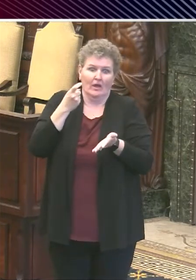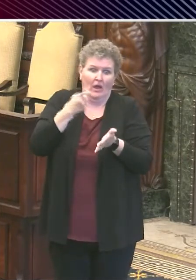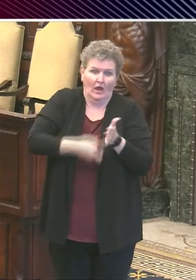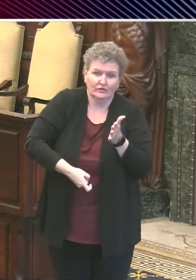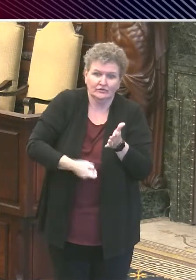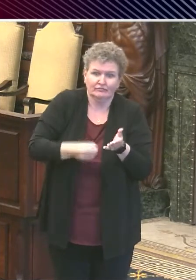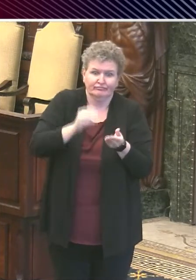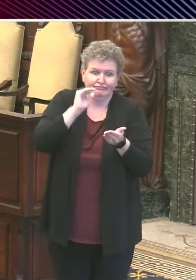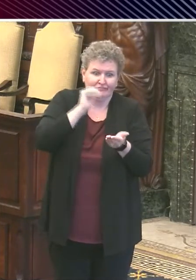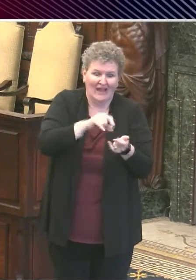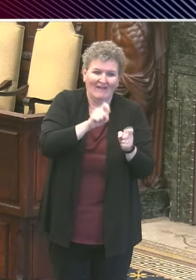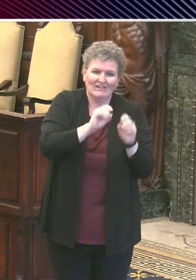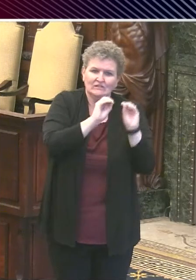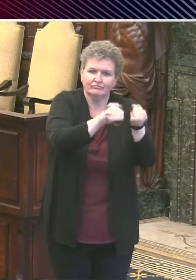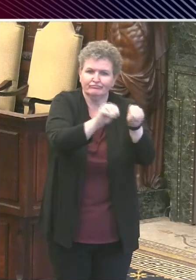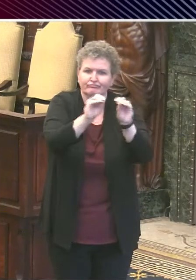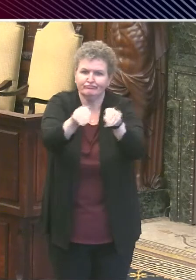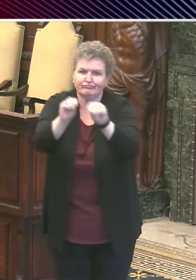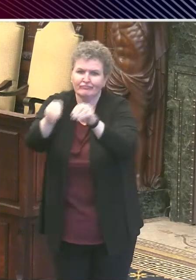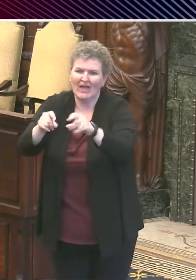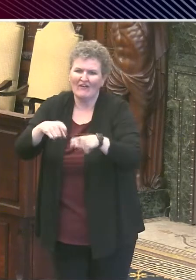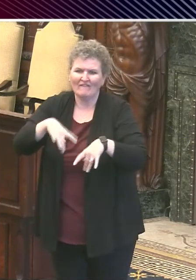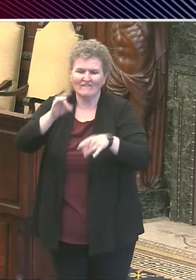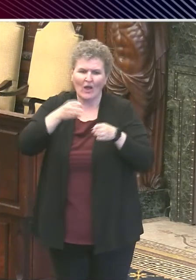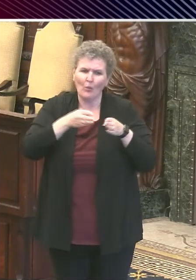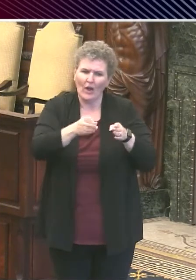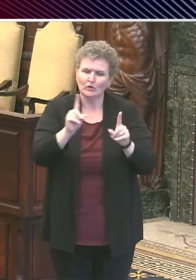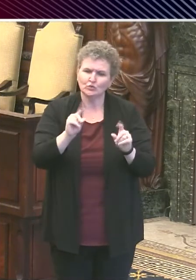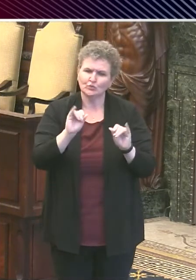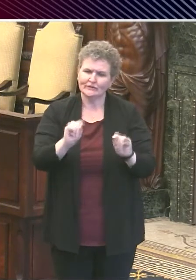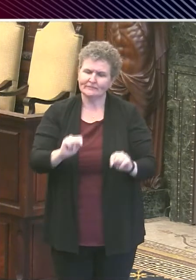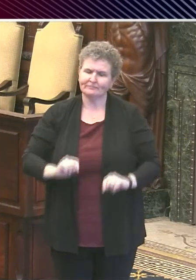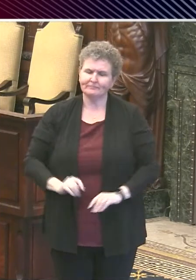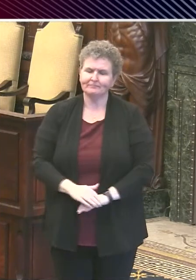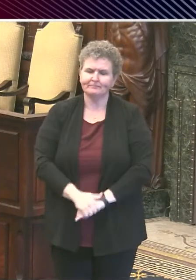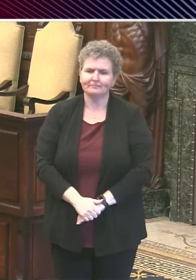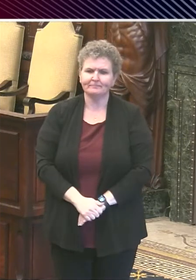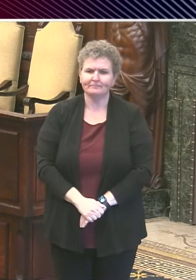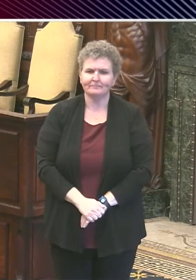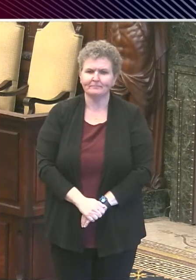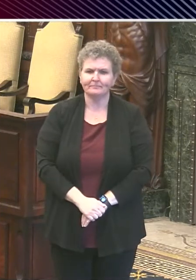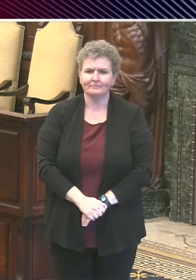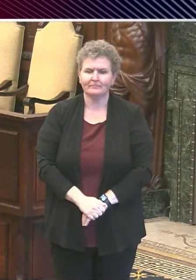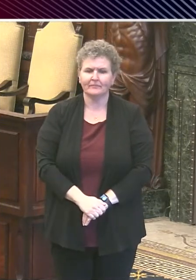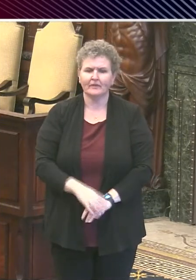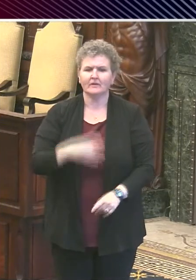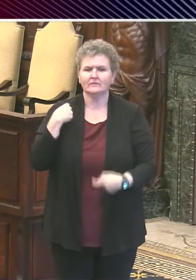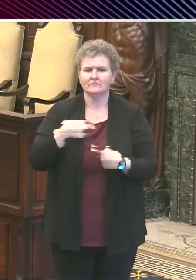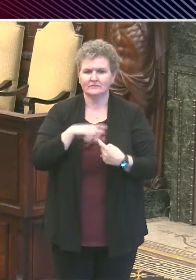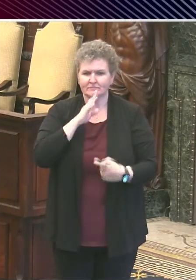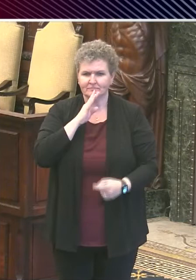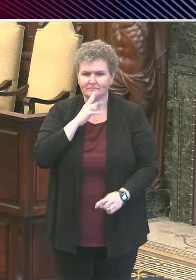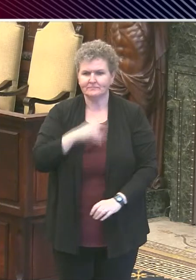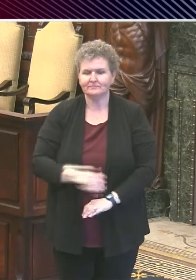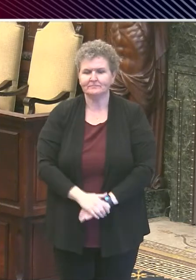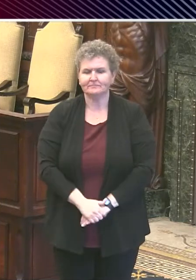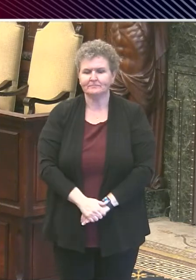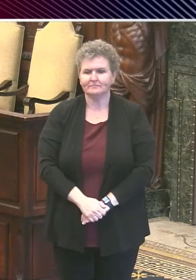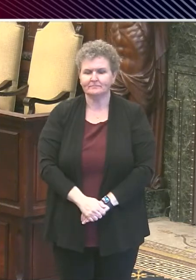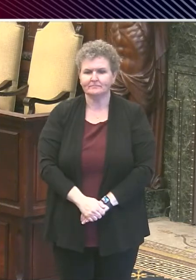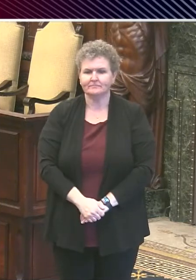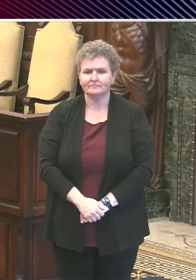for it, and we'll find a way to do it. Todavía está en las etapas de planificación, el retorno seguro a las escuelas en el